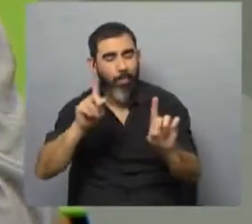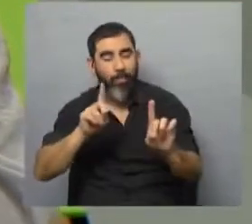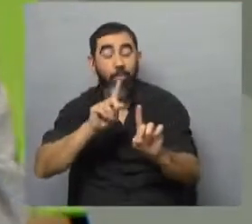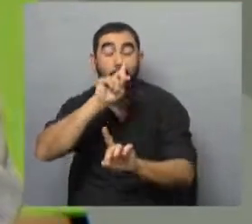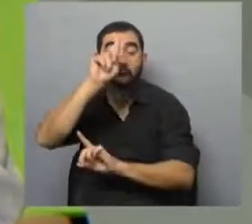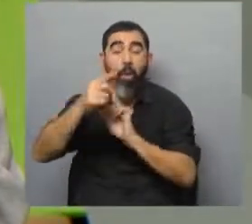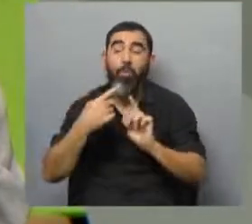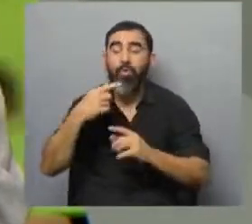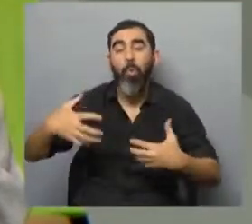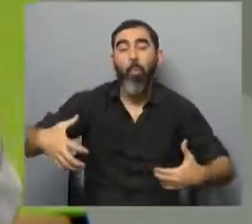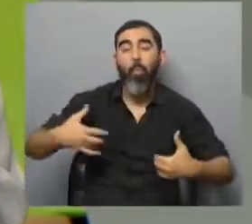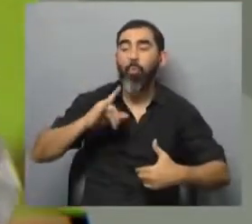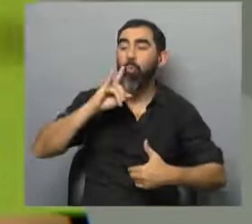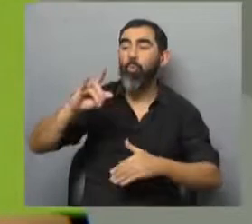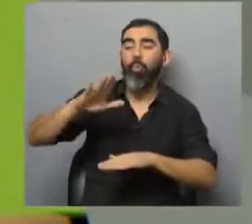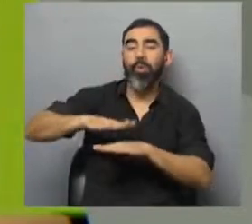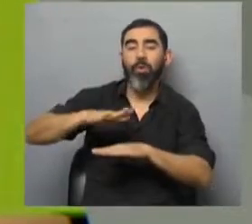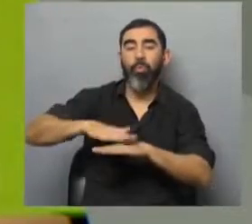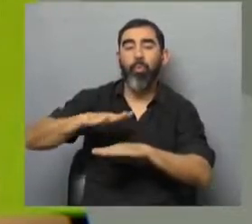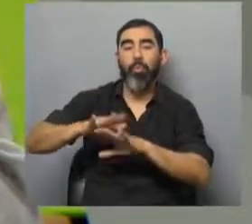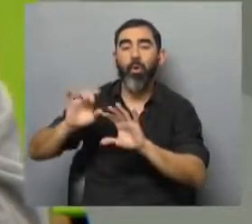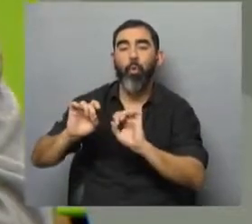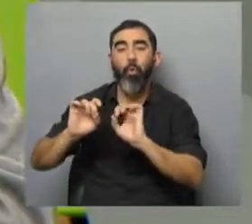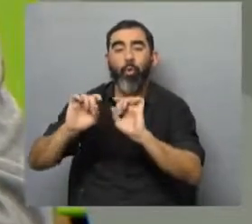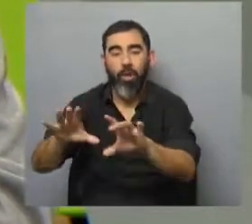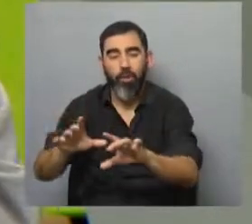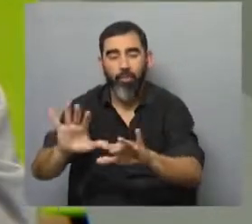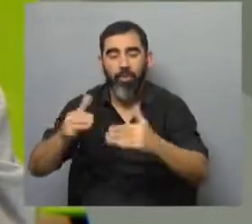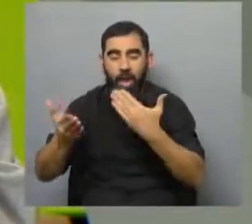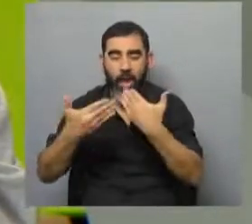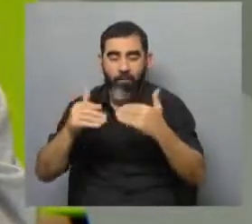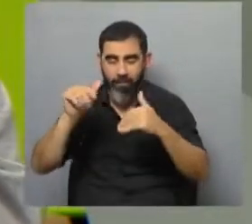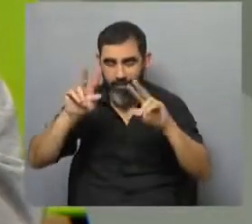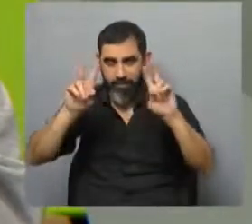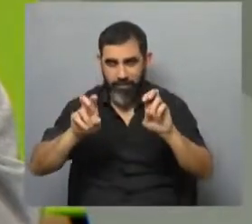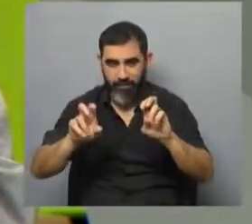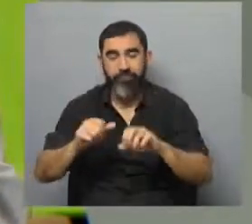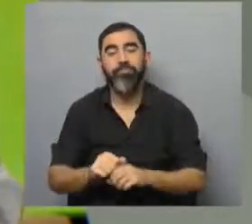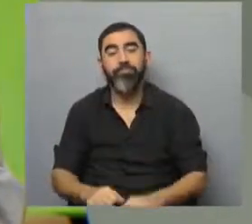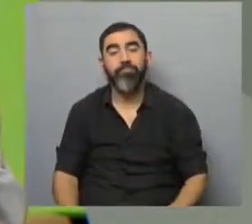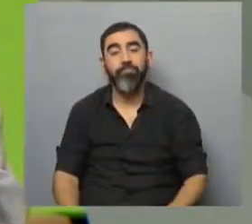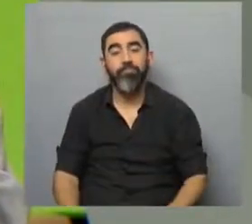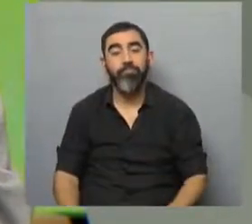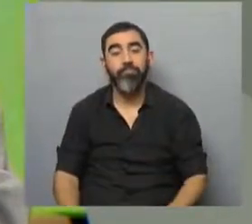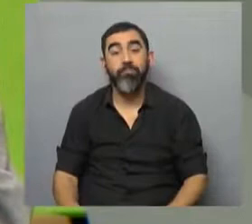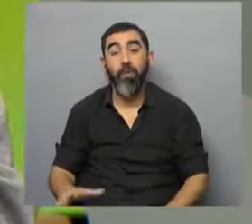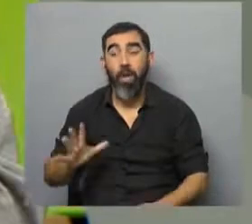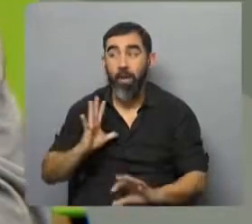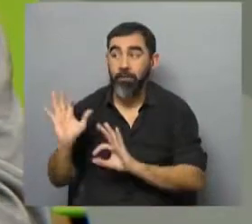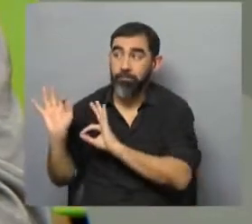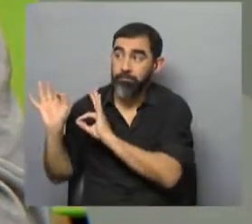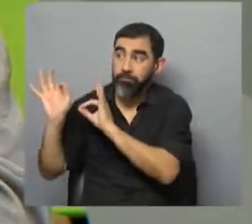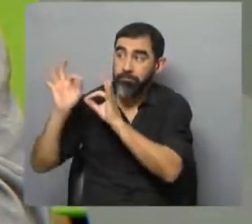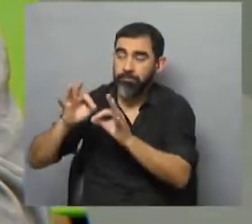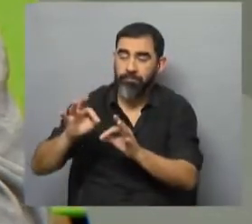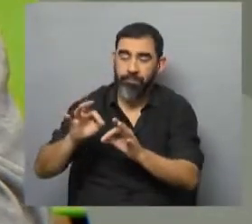señalando a los monos como culpables de la transmisión, pero ya nos meteremos en eso enseguida, y que ha llegado, digo, era